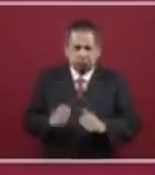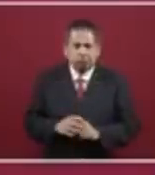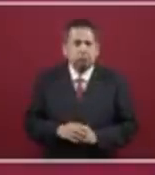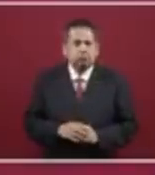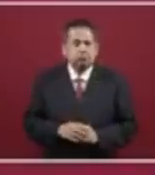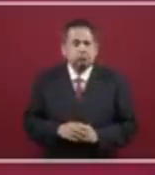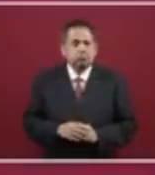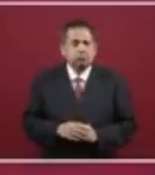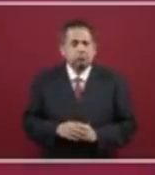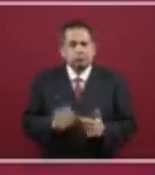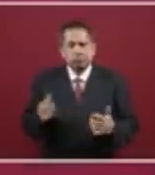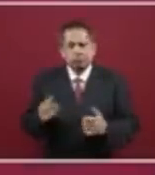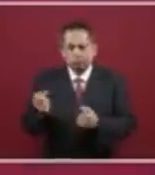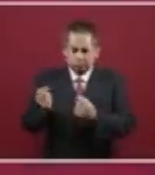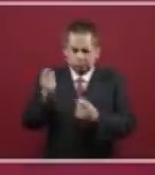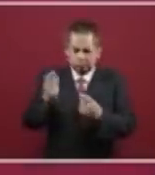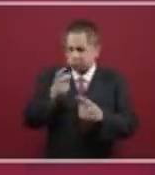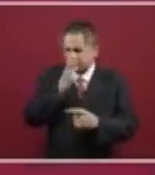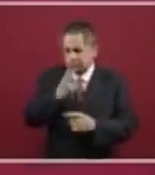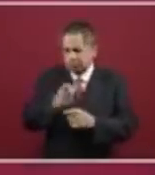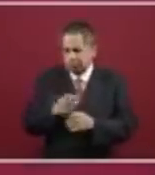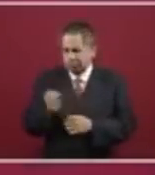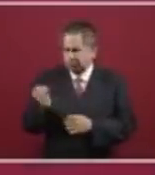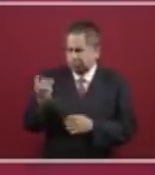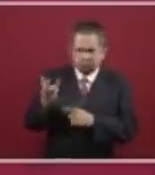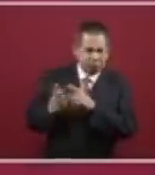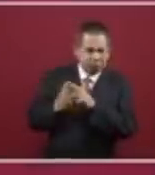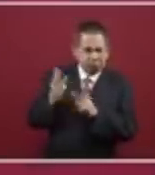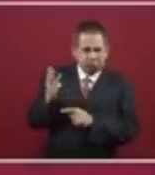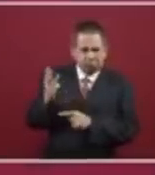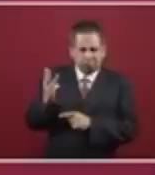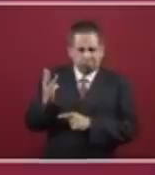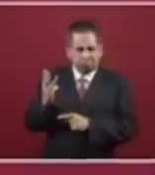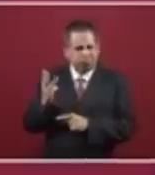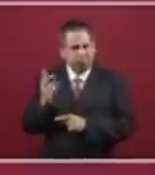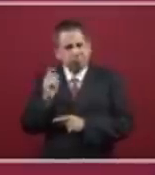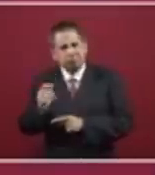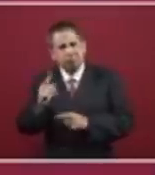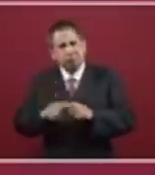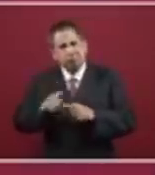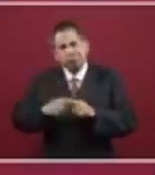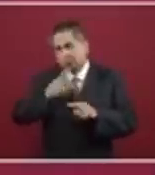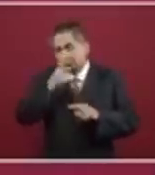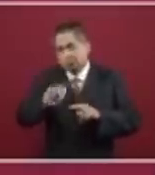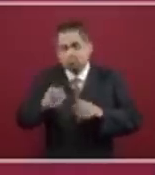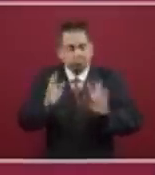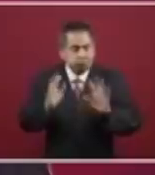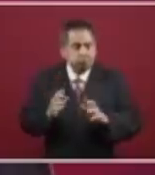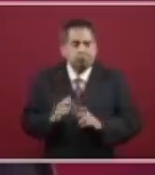En algunos casos, me decían, de los tres, hubo incluso quienes